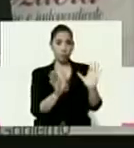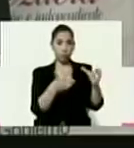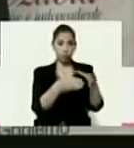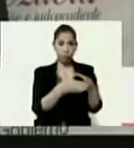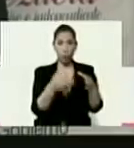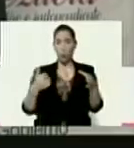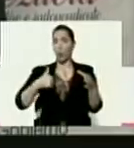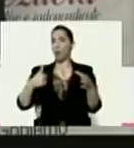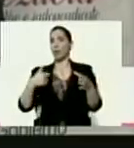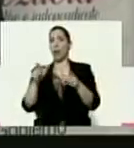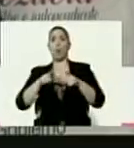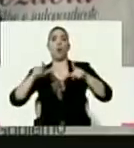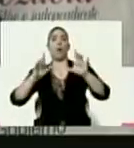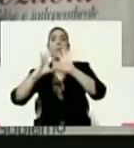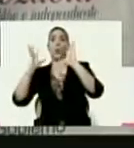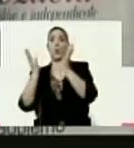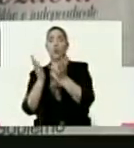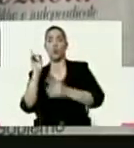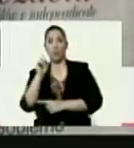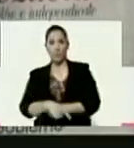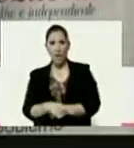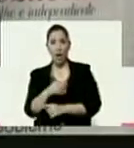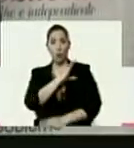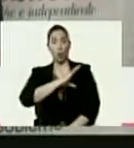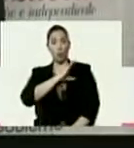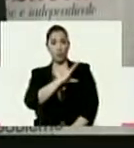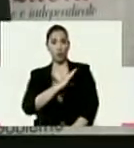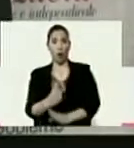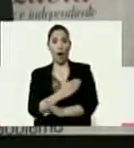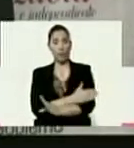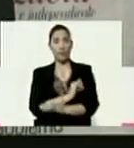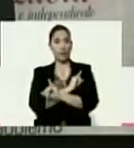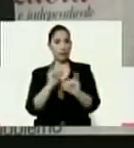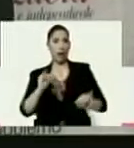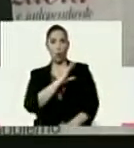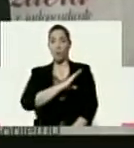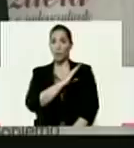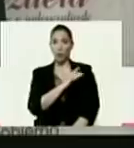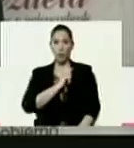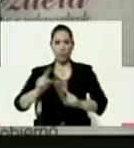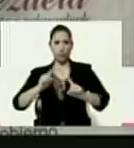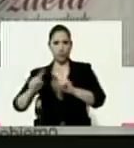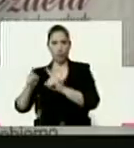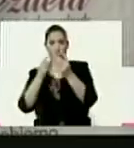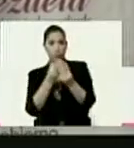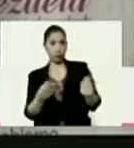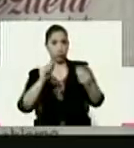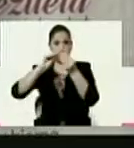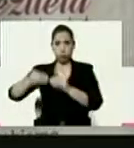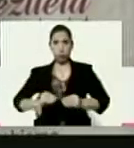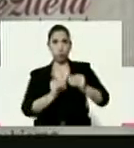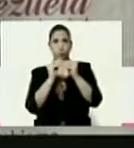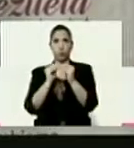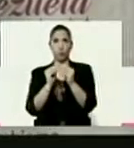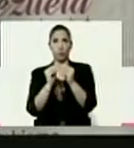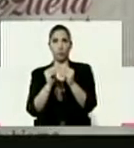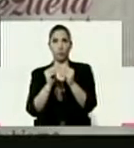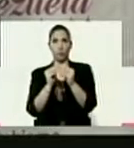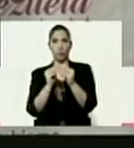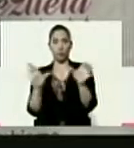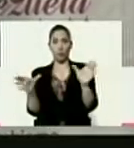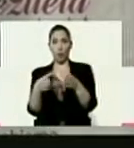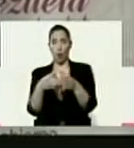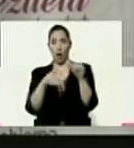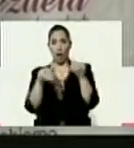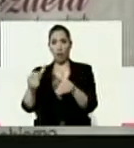cualquier lugar del mundo. Una comisión preliminar, que es la comisión que está dirigida a la renovación del órgano